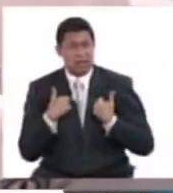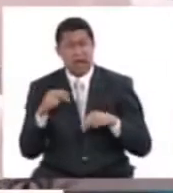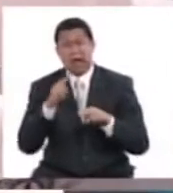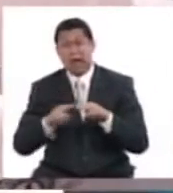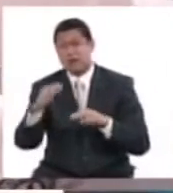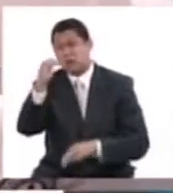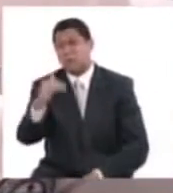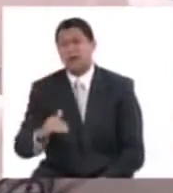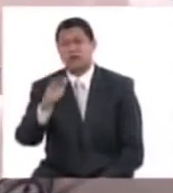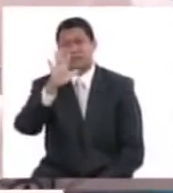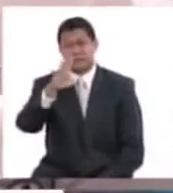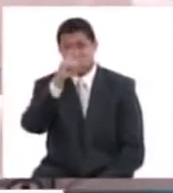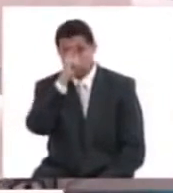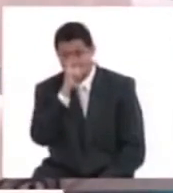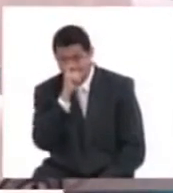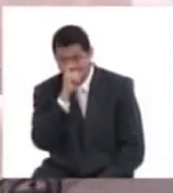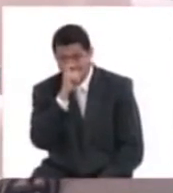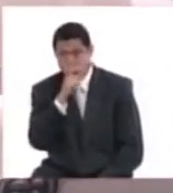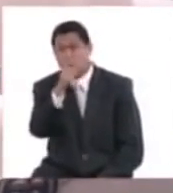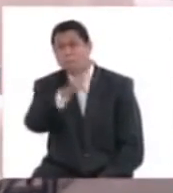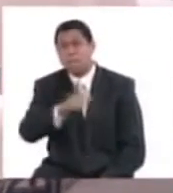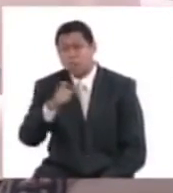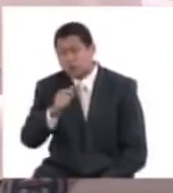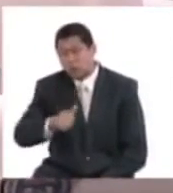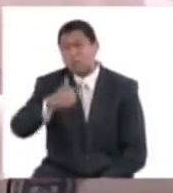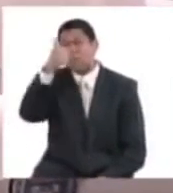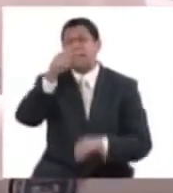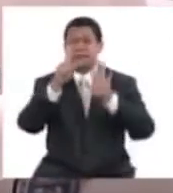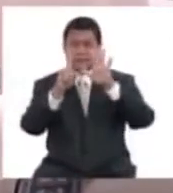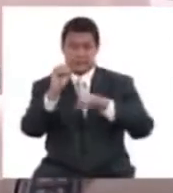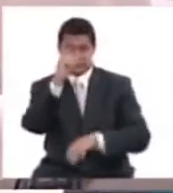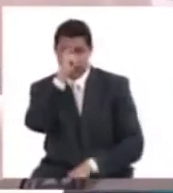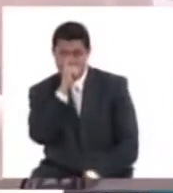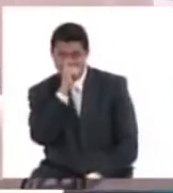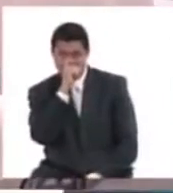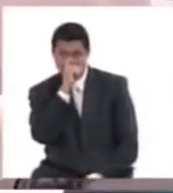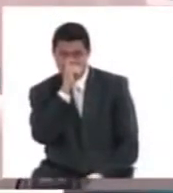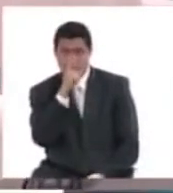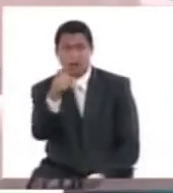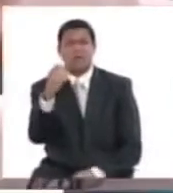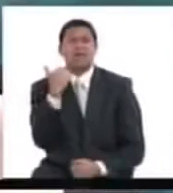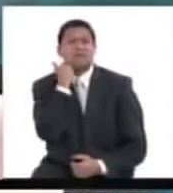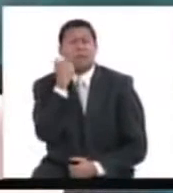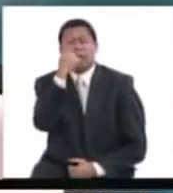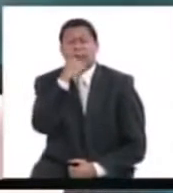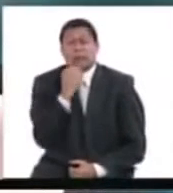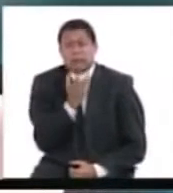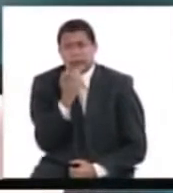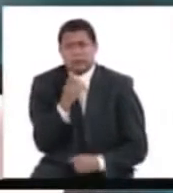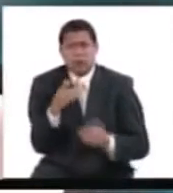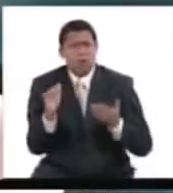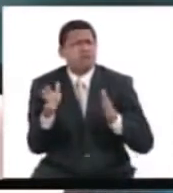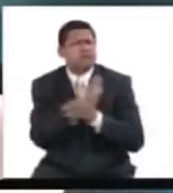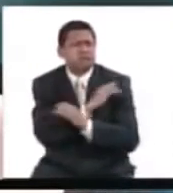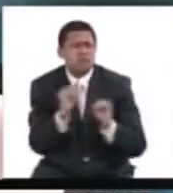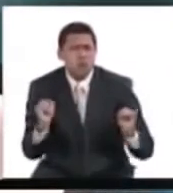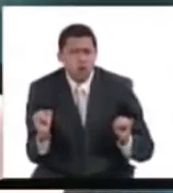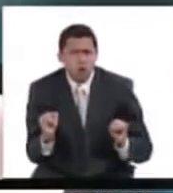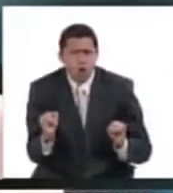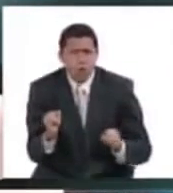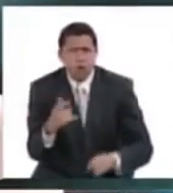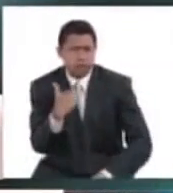niños menores de 5 años y a personas mayores de 60. La difteria se neutraliza principalmente